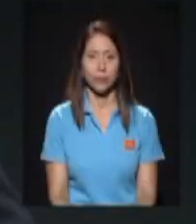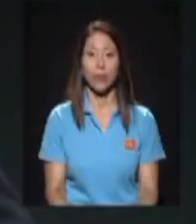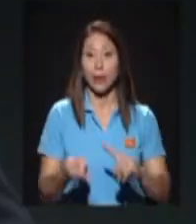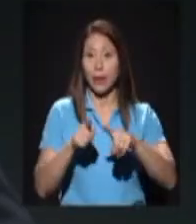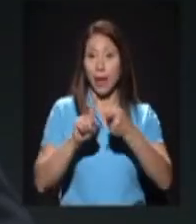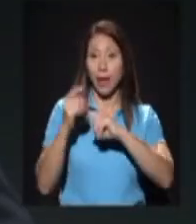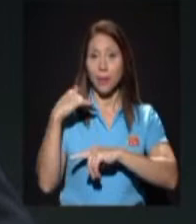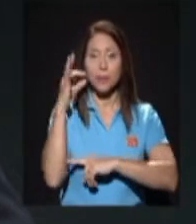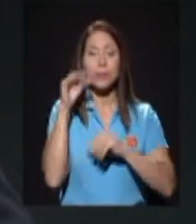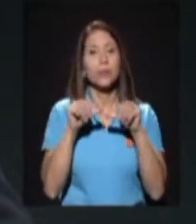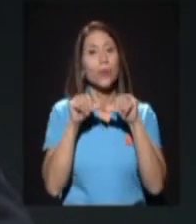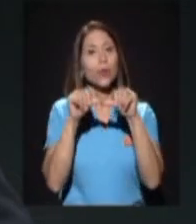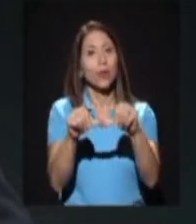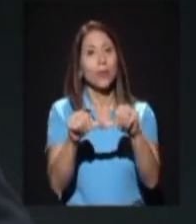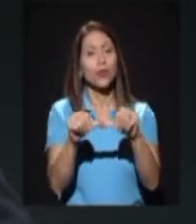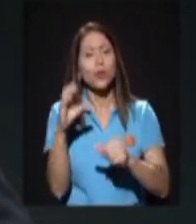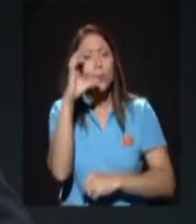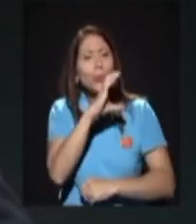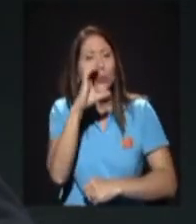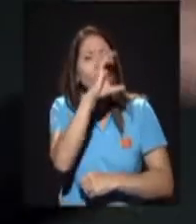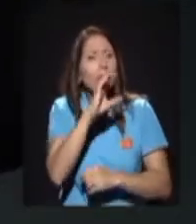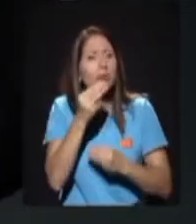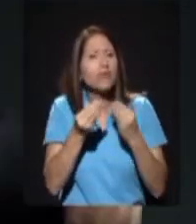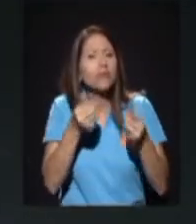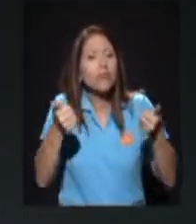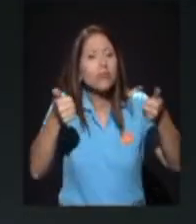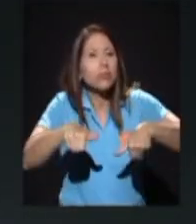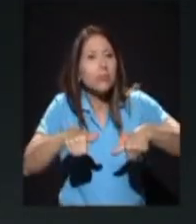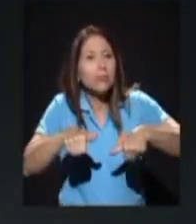Continuamos, amigas y amigos, en la búsqueda del consenso. Por favor.